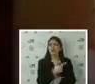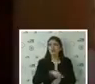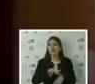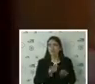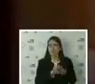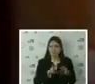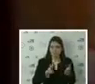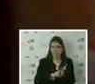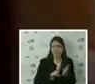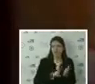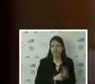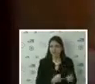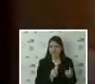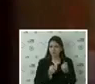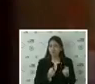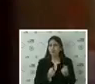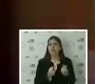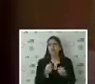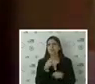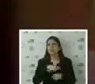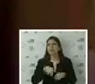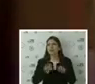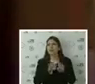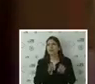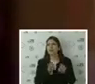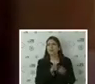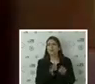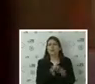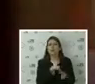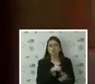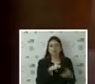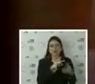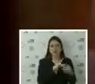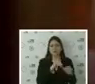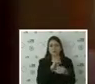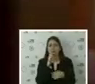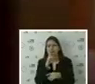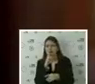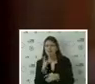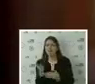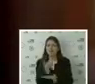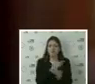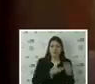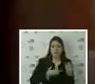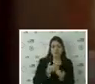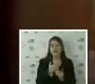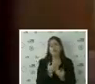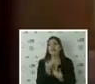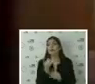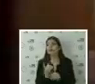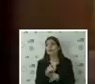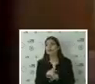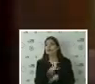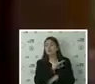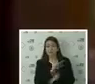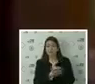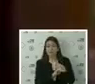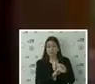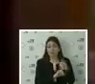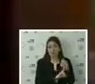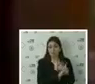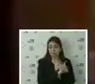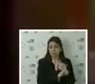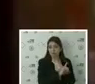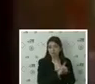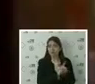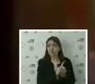va a erradicar esas prácticas de apatía y estas prácticas que van a resultar peligrosas porque pueden llevar al individuo a un